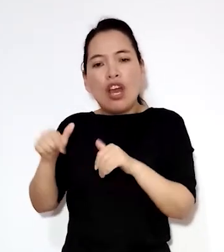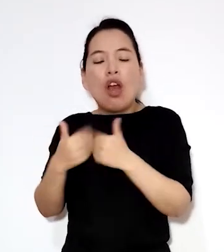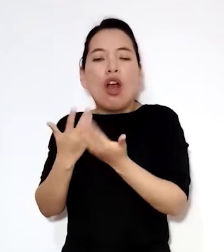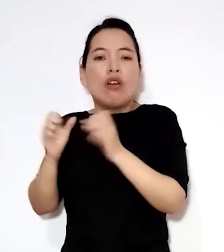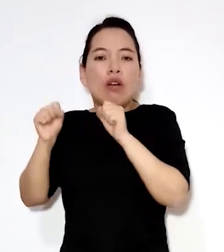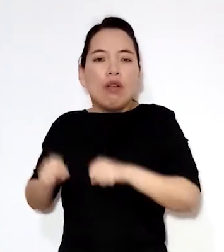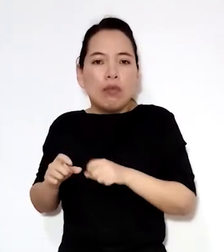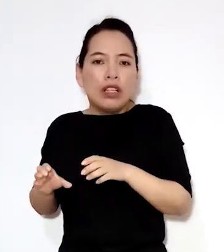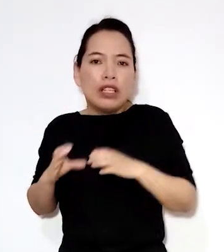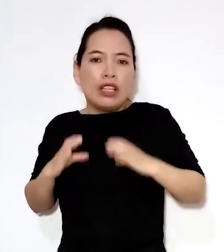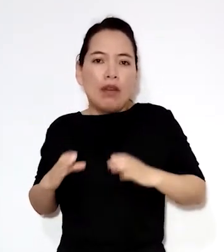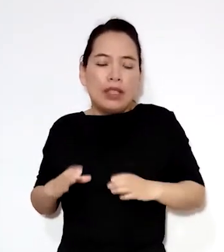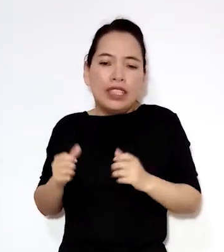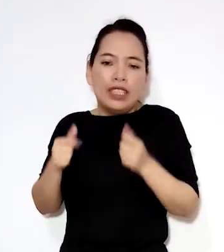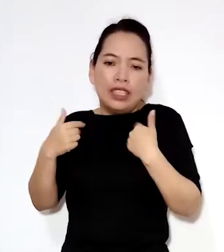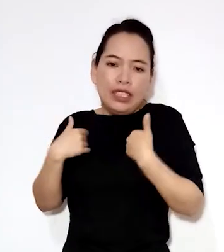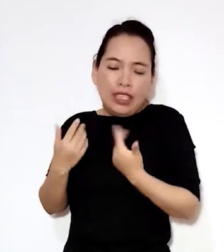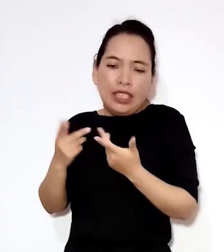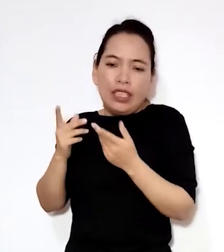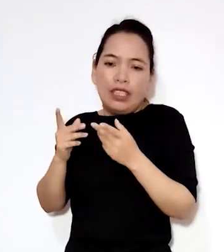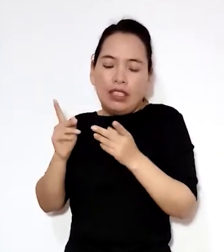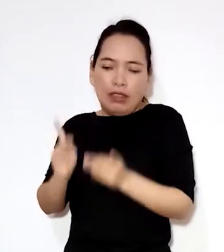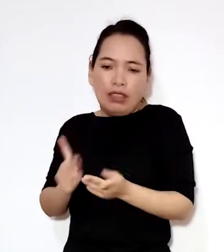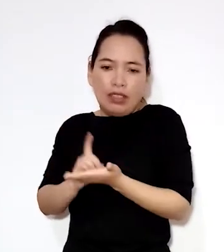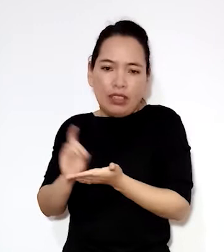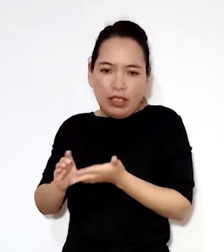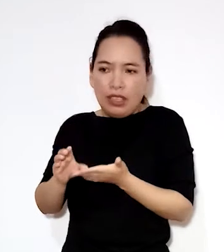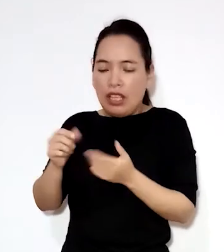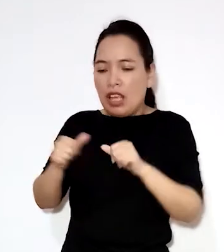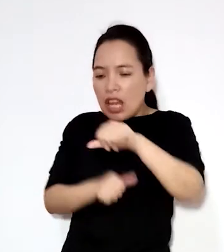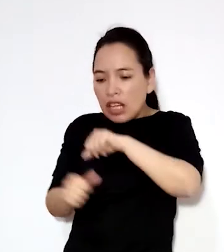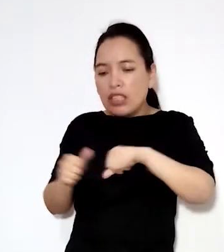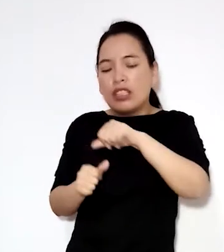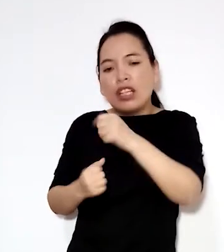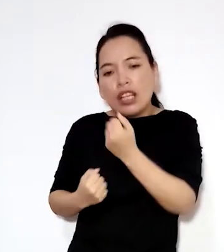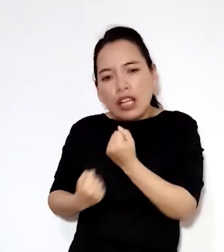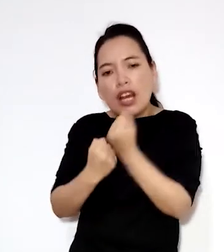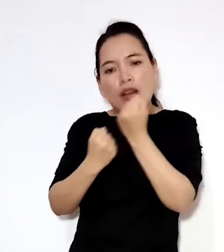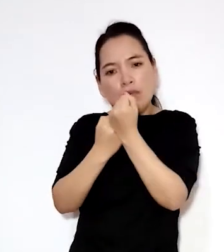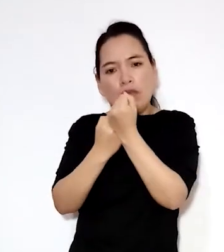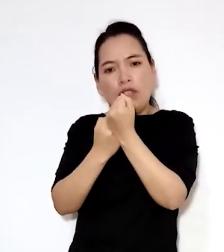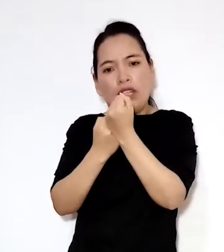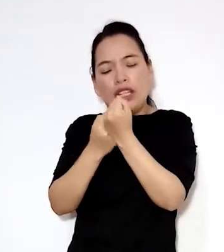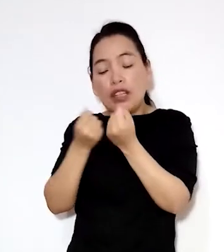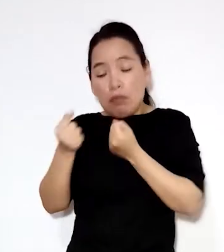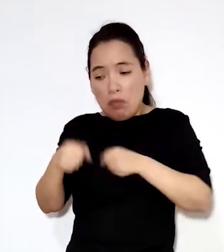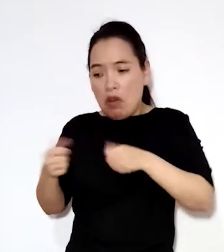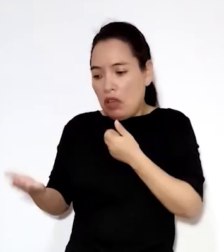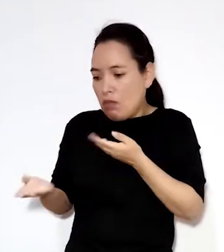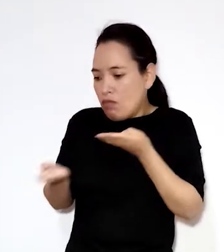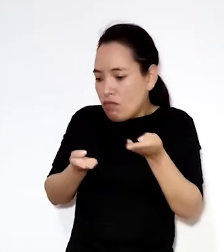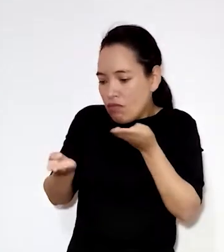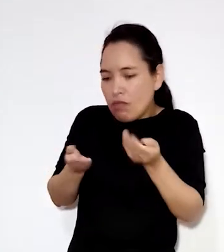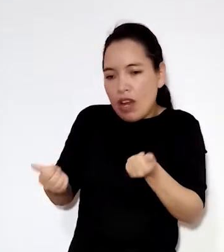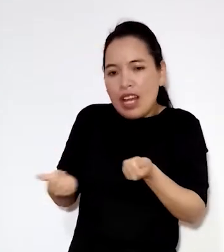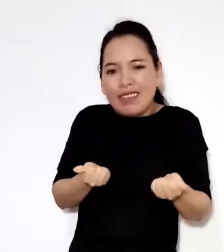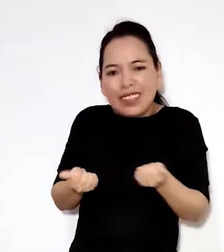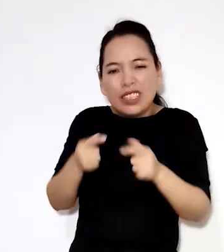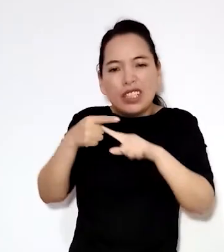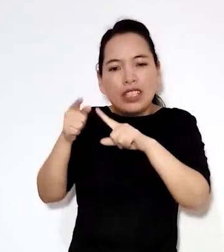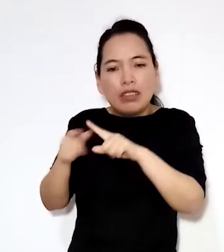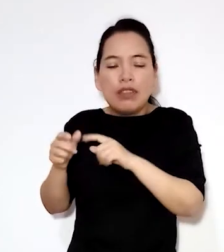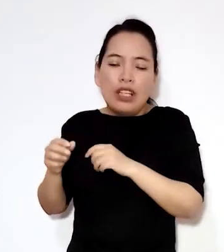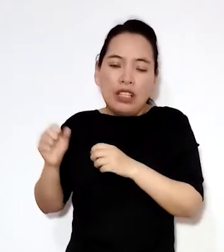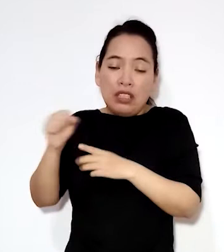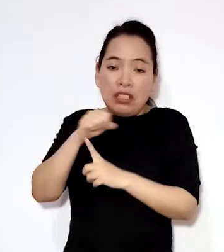la capacidad, sobre las posibilidades de las personas con discapacidad y sobre las posibilidades de las personas que no tienen